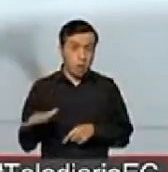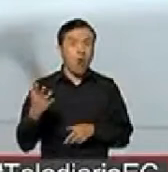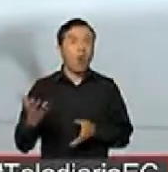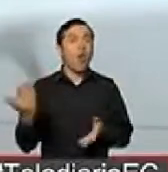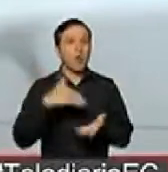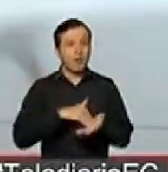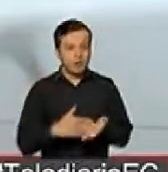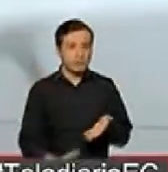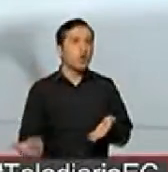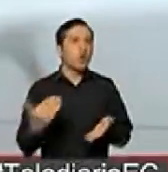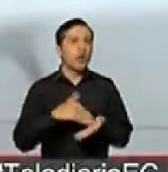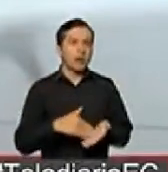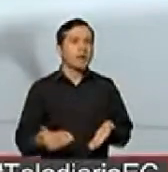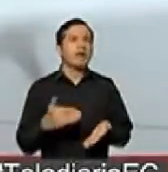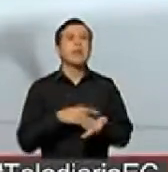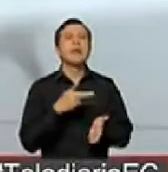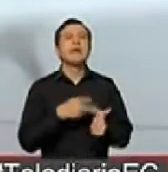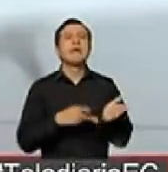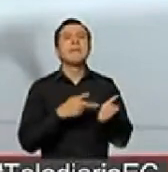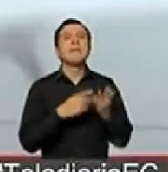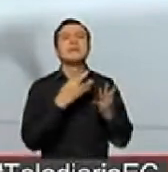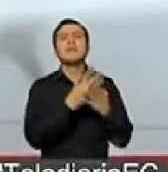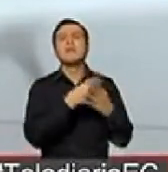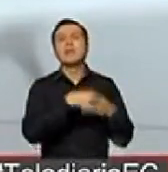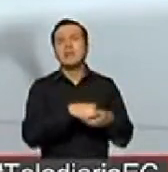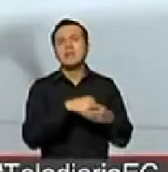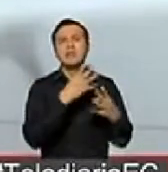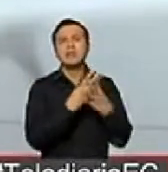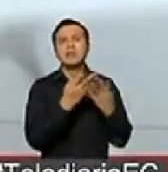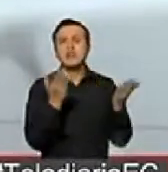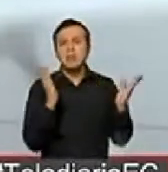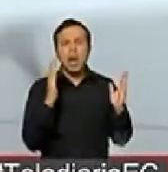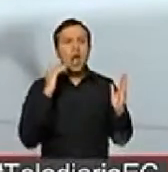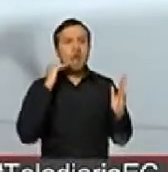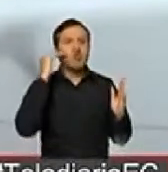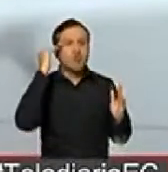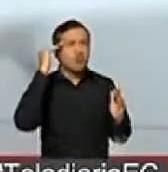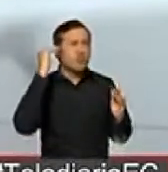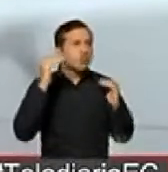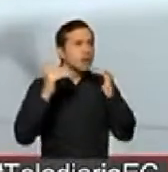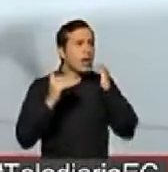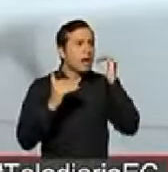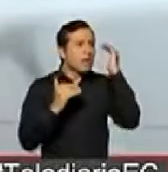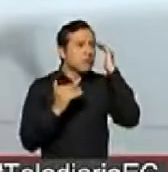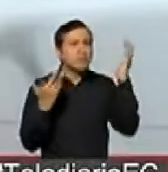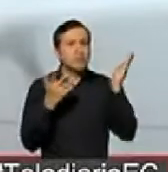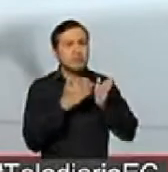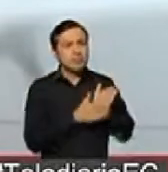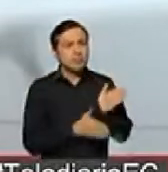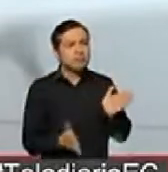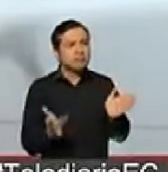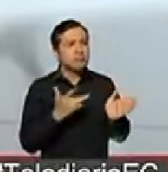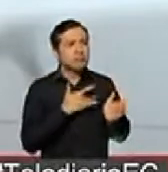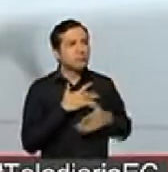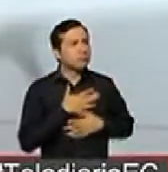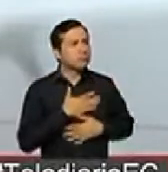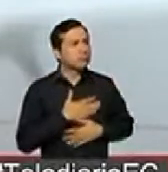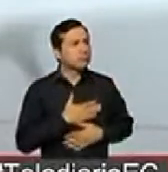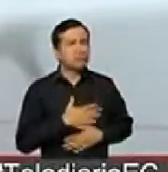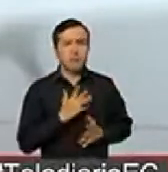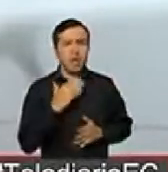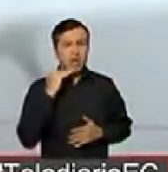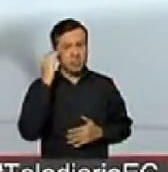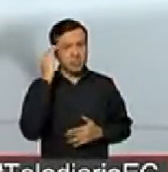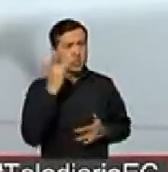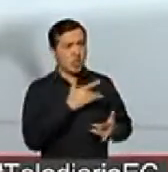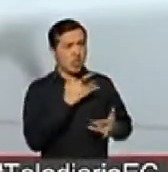reinciden. ¿Qué sucede cuando están privados de su libertad? Están rodeados de adultos. Se encuentran en un periodo de falsa calma. No son los adultos